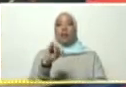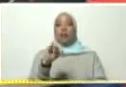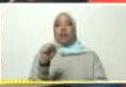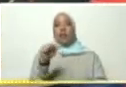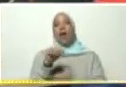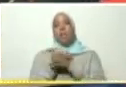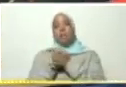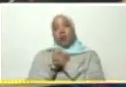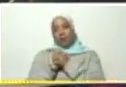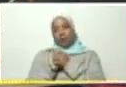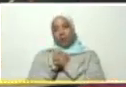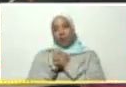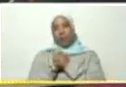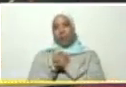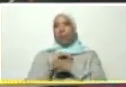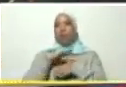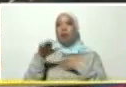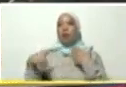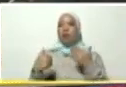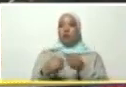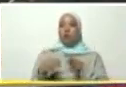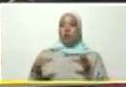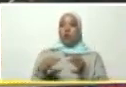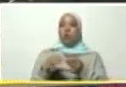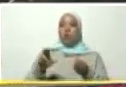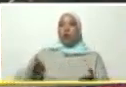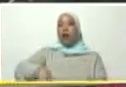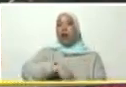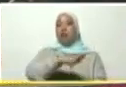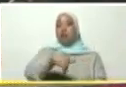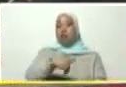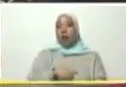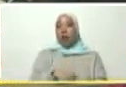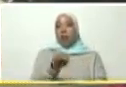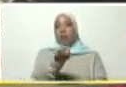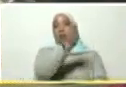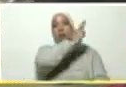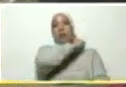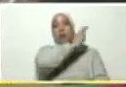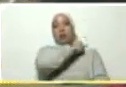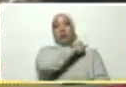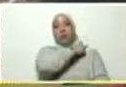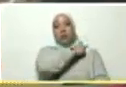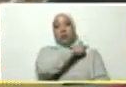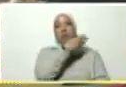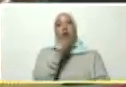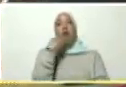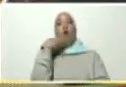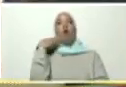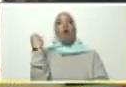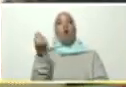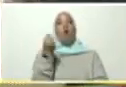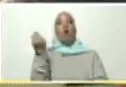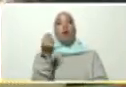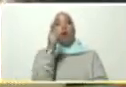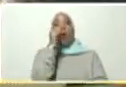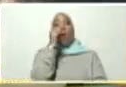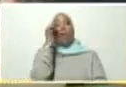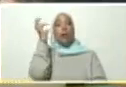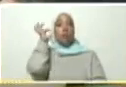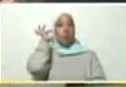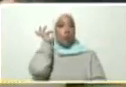compañera a toda la dirección Nacional de nuestros muchachos y muchachas extraordinarios